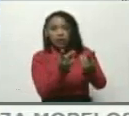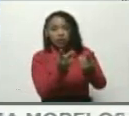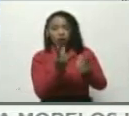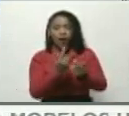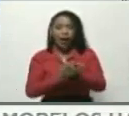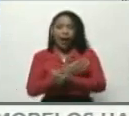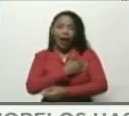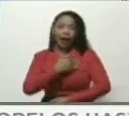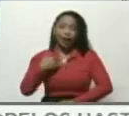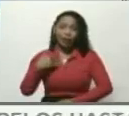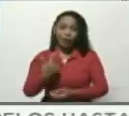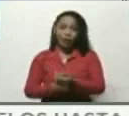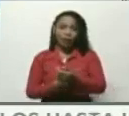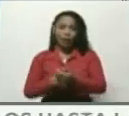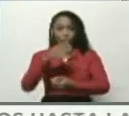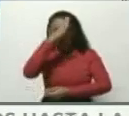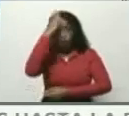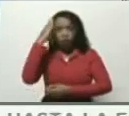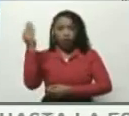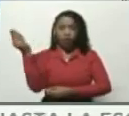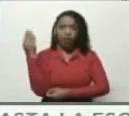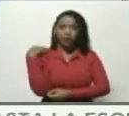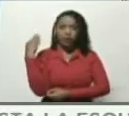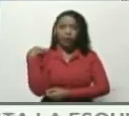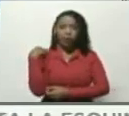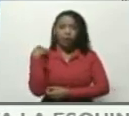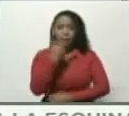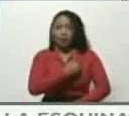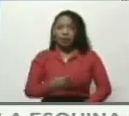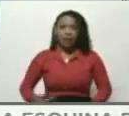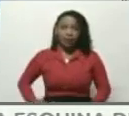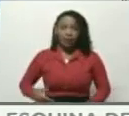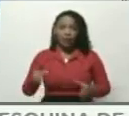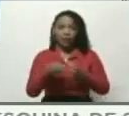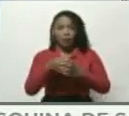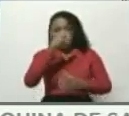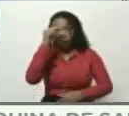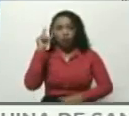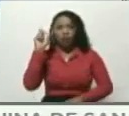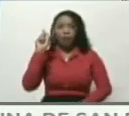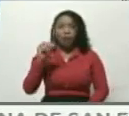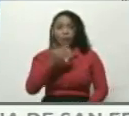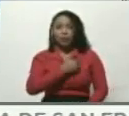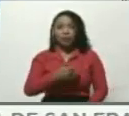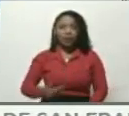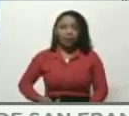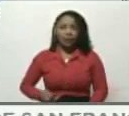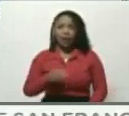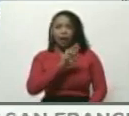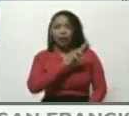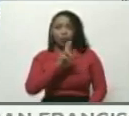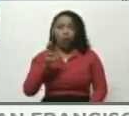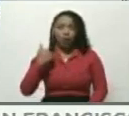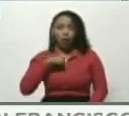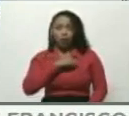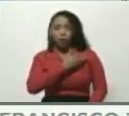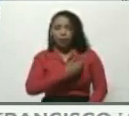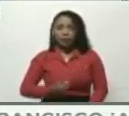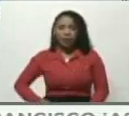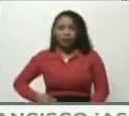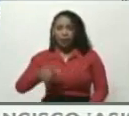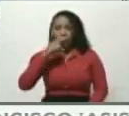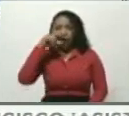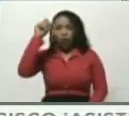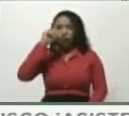hermano Diosdado, a la que nos ha llamado el presidente del partido y también presidente de la República, nuestro presidente Nicolás